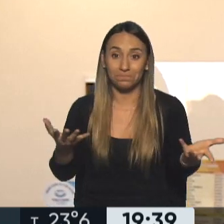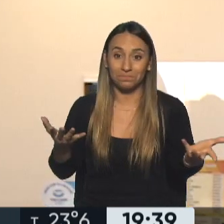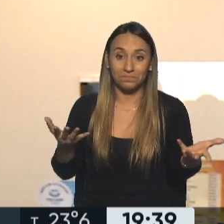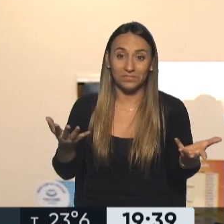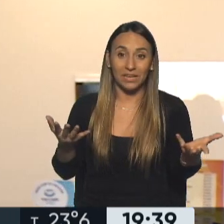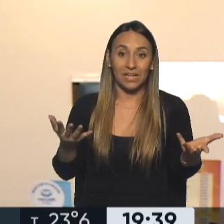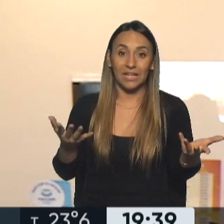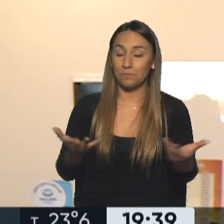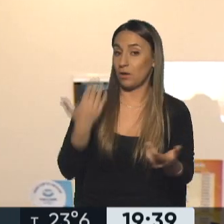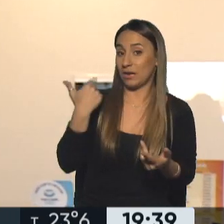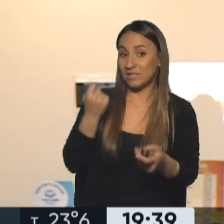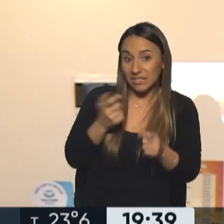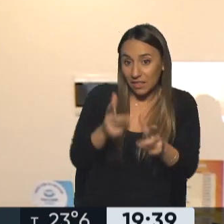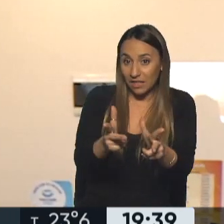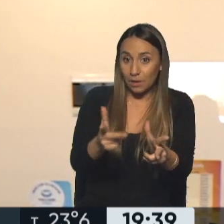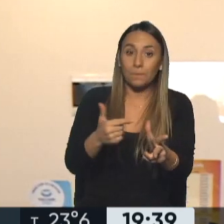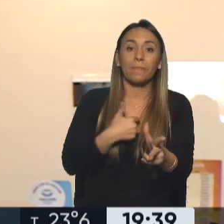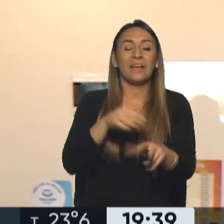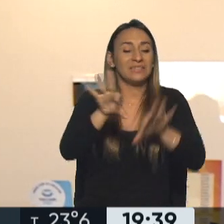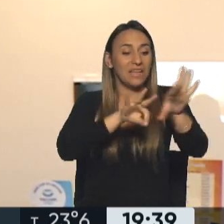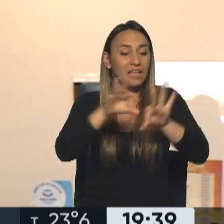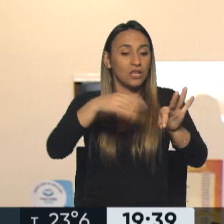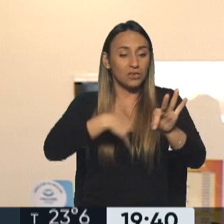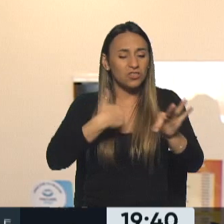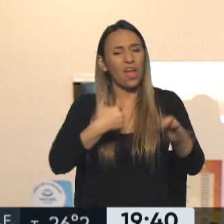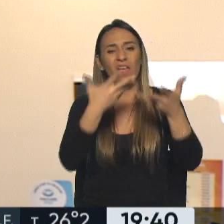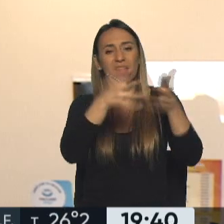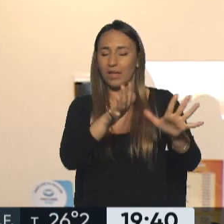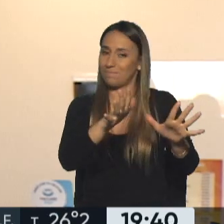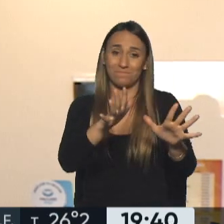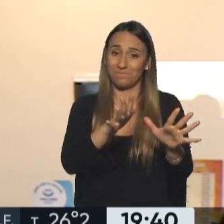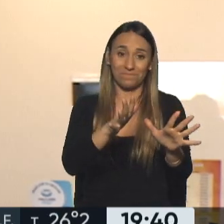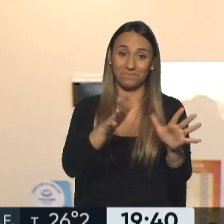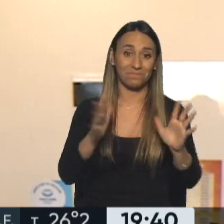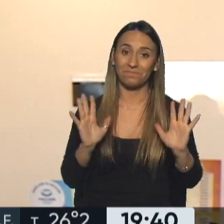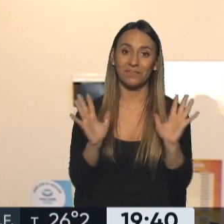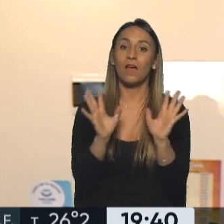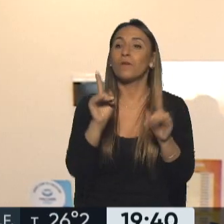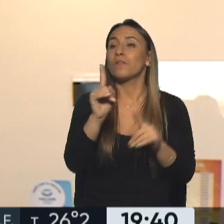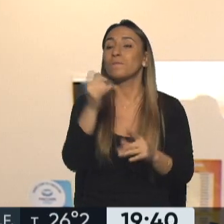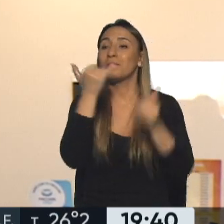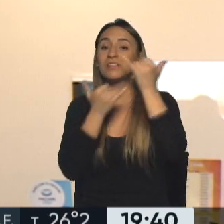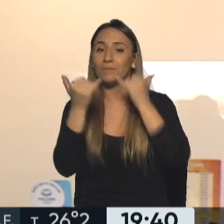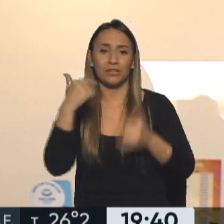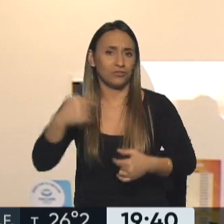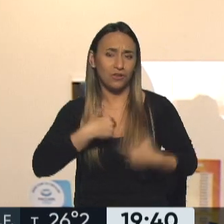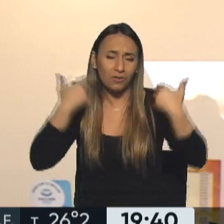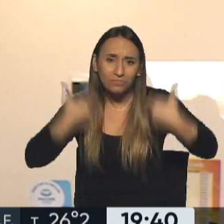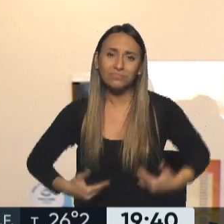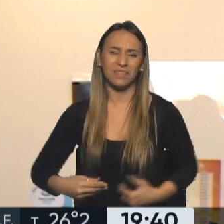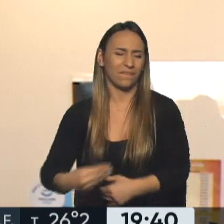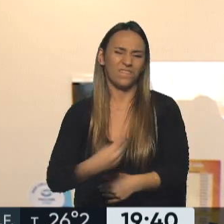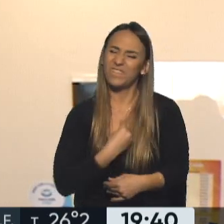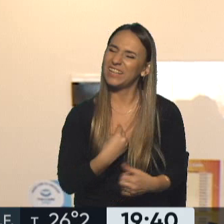Como decía recién, nunca me voy a retirar de la selección por mis medios, me van a dejar de llamar. Cuando me quieren llamar voy a ser el hincha más hincha de